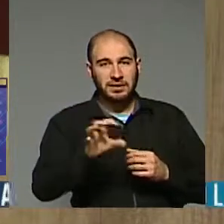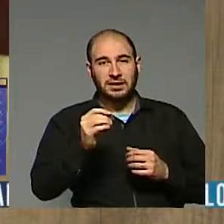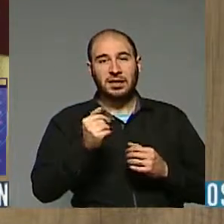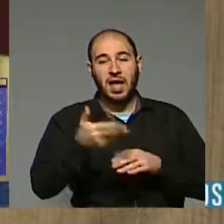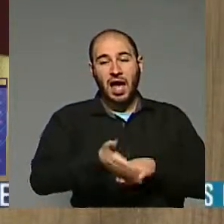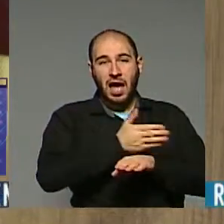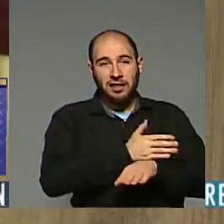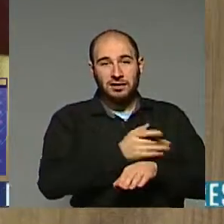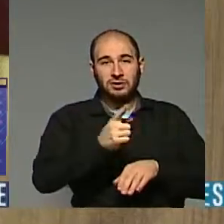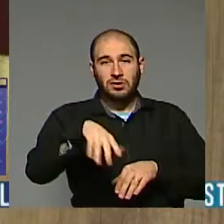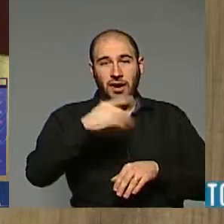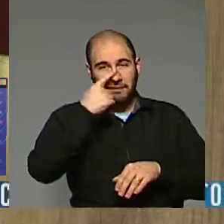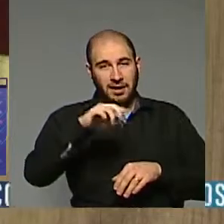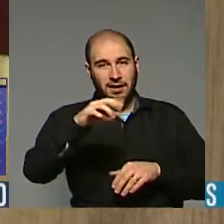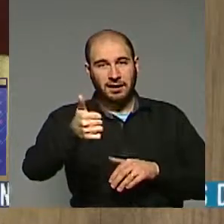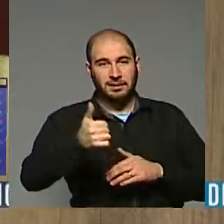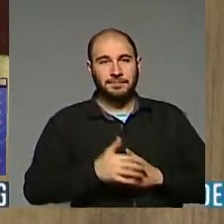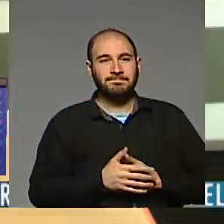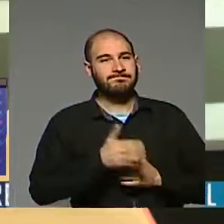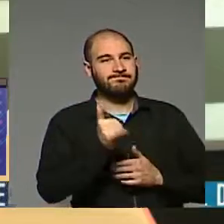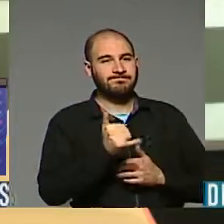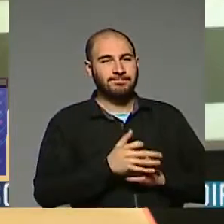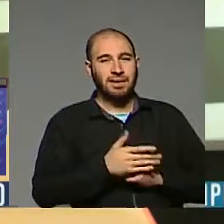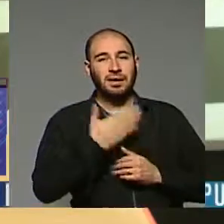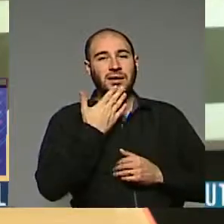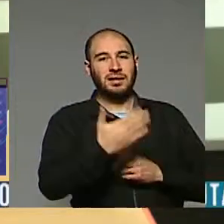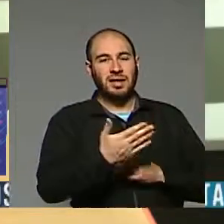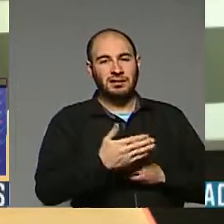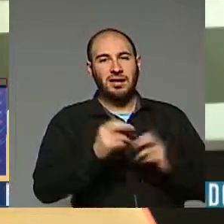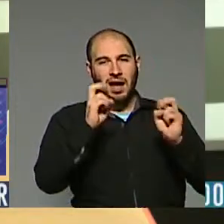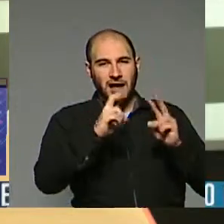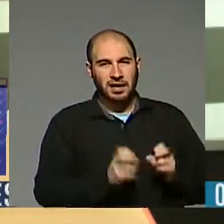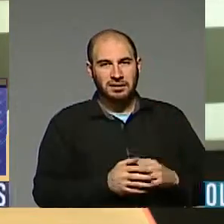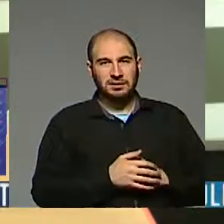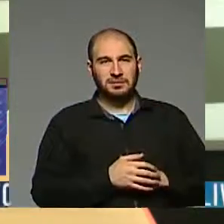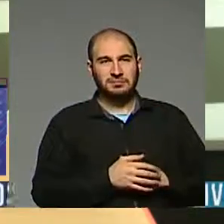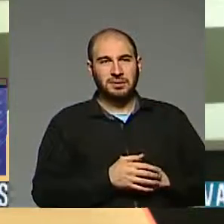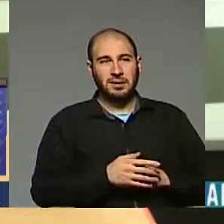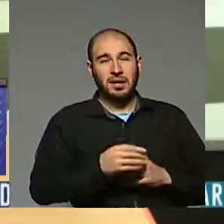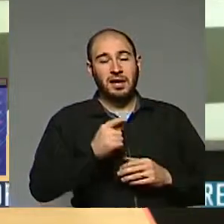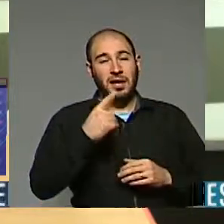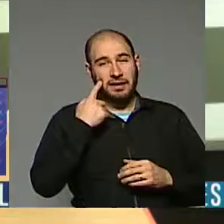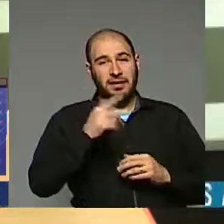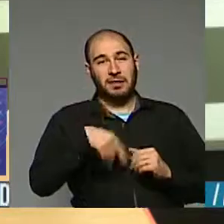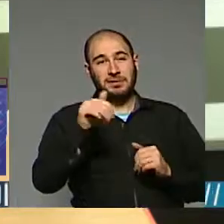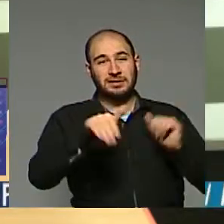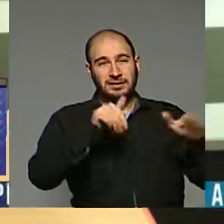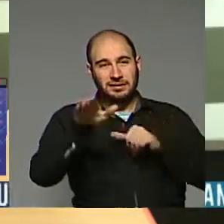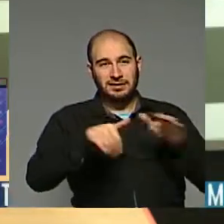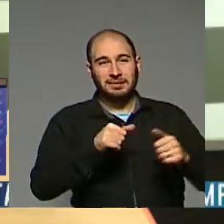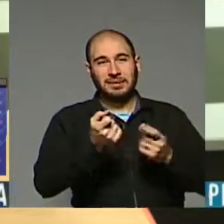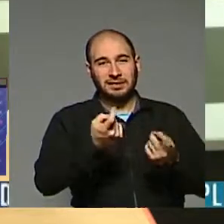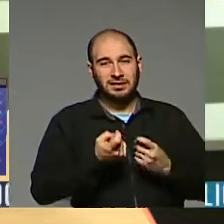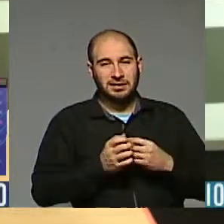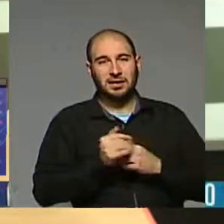que adelantaron los que terminan imponiéndose. Sin duda. Bueno, muchísimas gracias por tu análisis, Ezequiel, y bueno, te estaremos llamando cada vez que sea